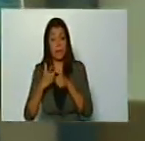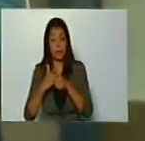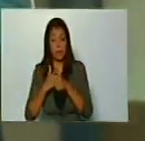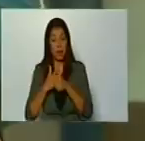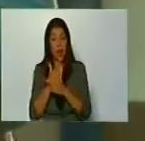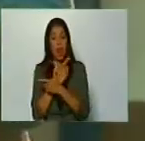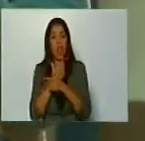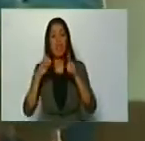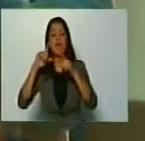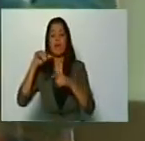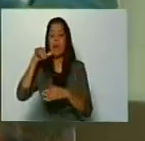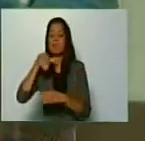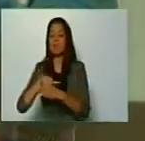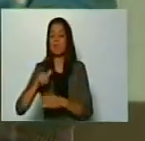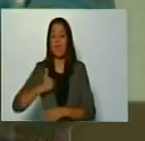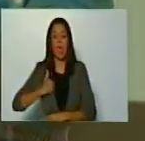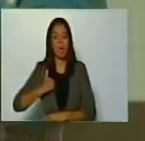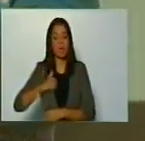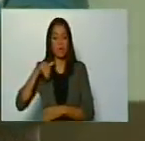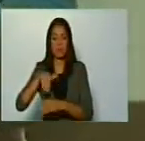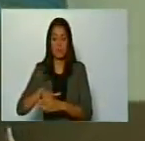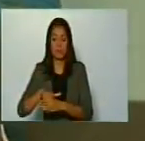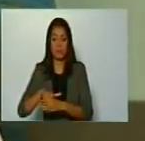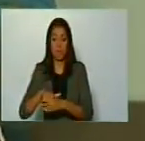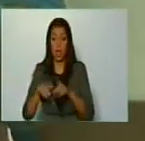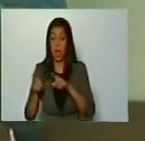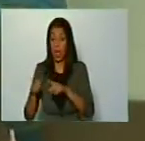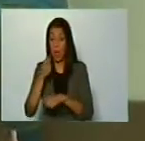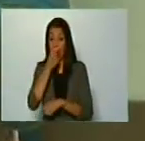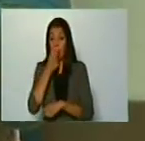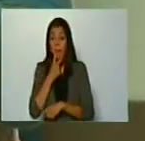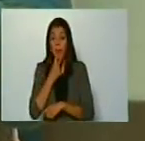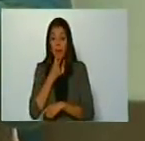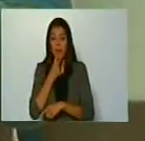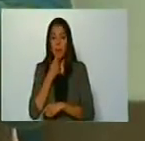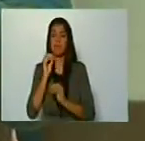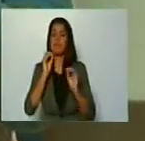expresión. Y sin embargo, ese señor llamó